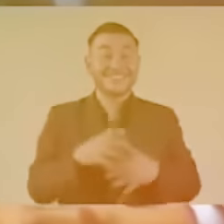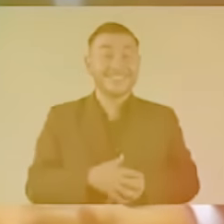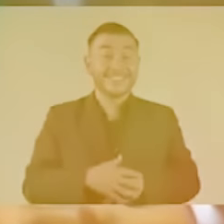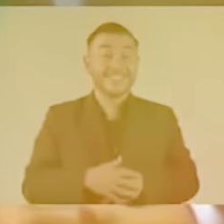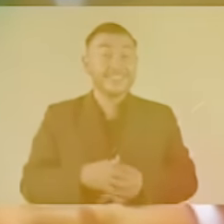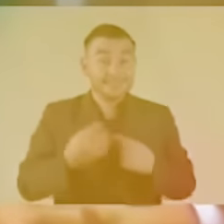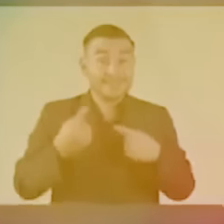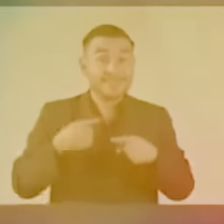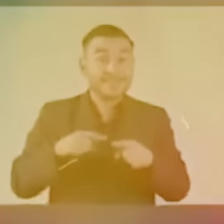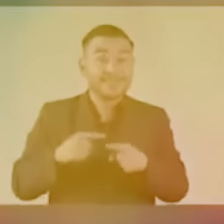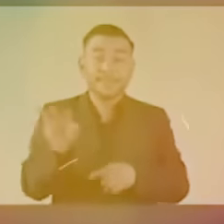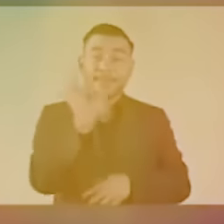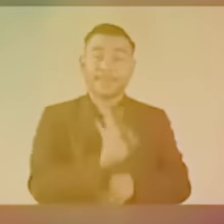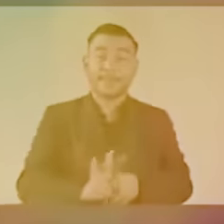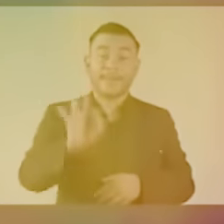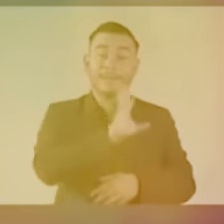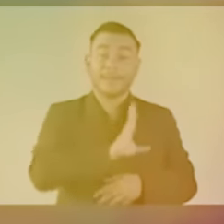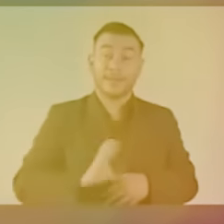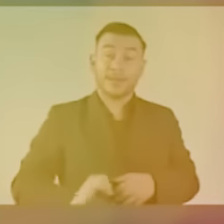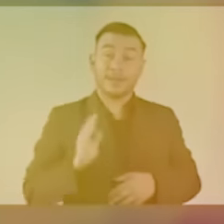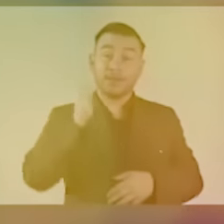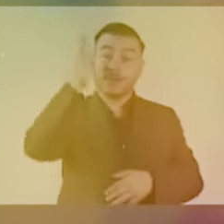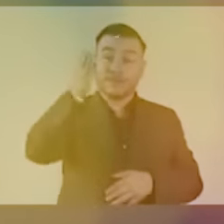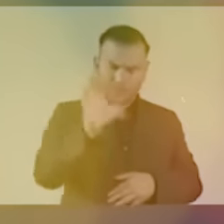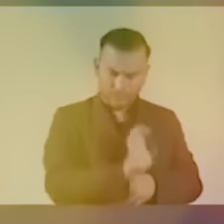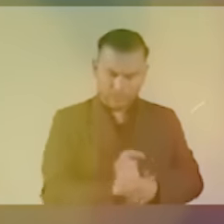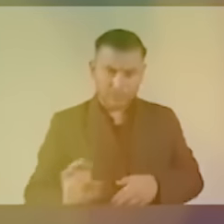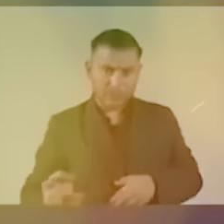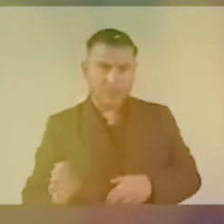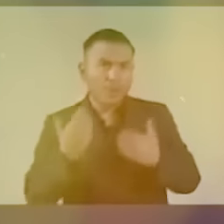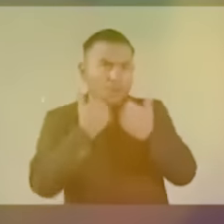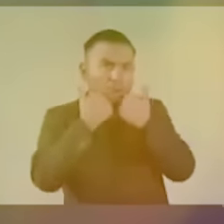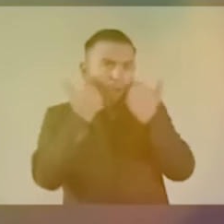Tenemos que heredar un mejor país para las futuras generaciones.